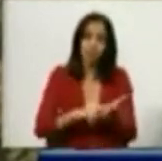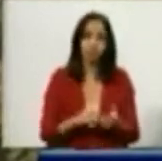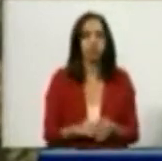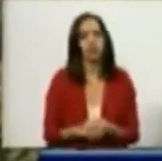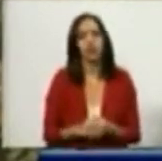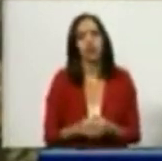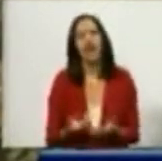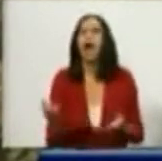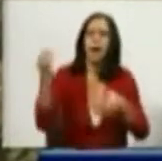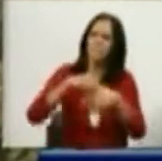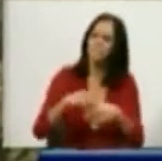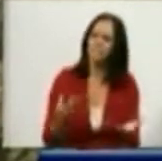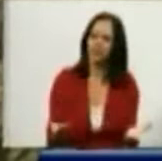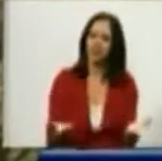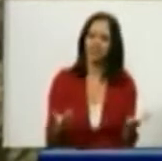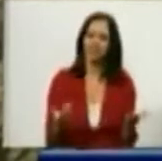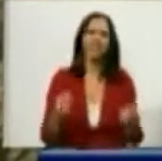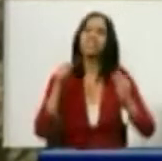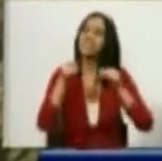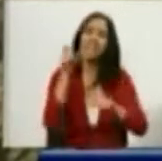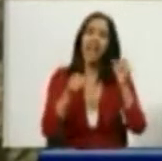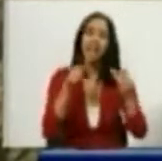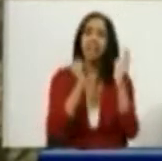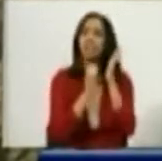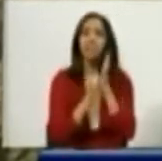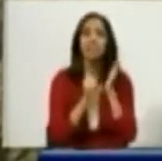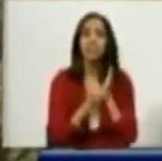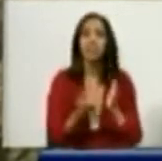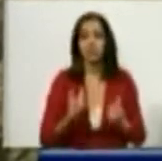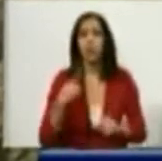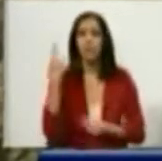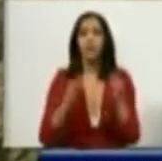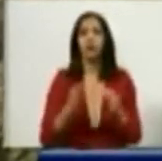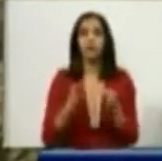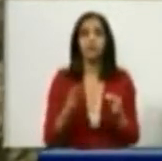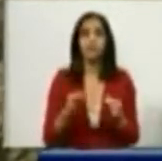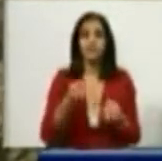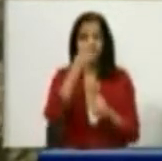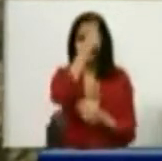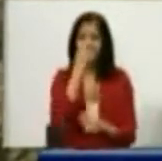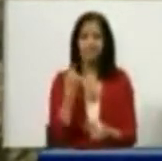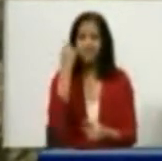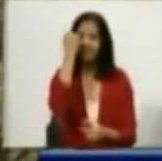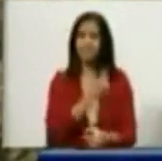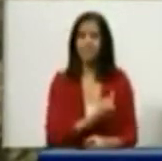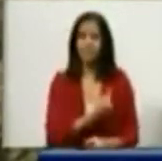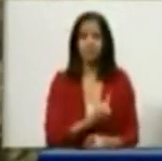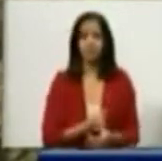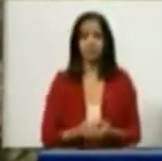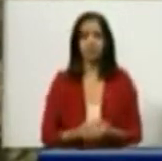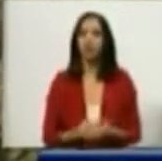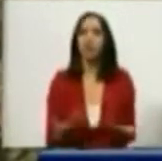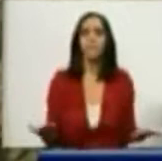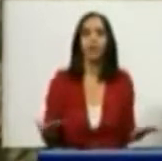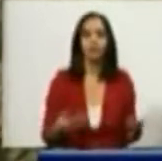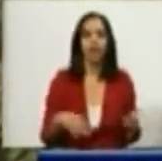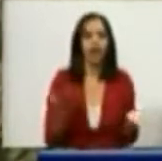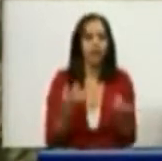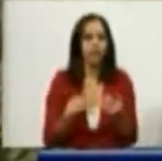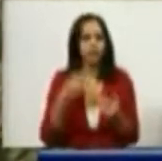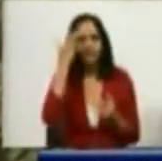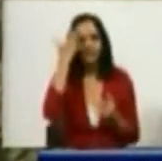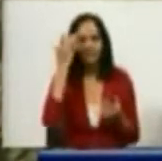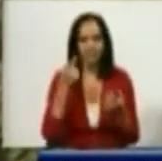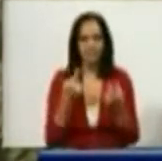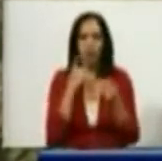guanipa si la gente va a tocar la puerta no es primero justicia se rayan por eso andan disfrazados de otro